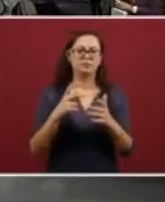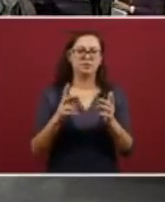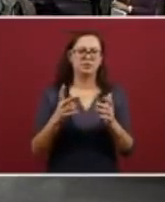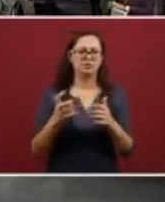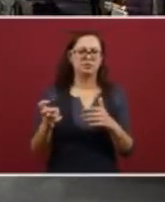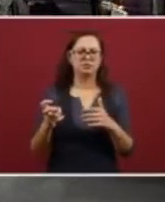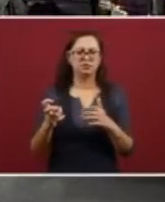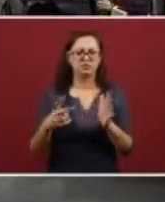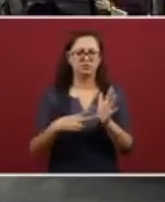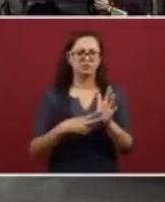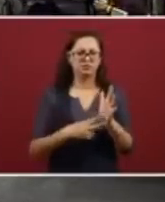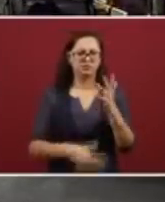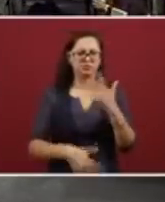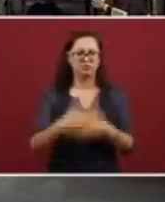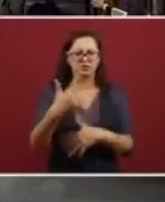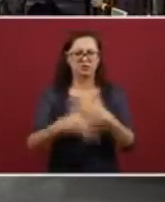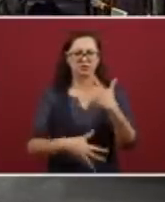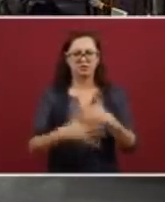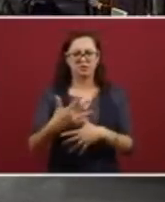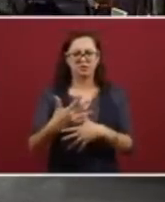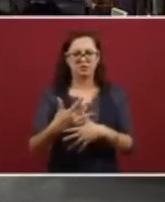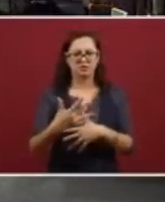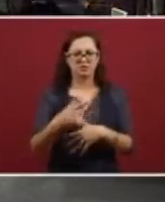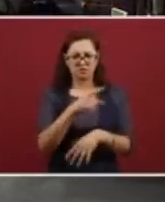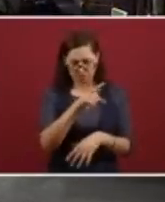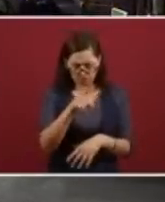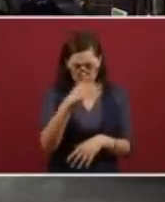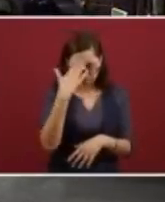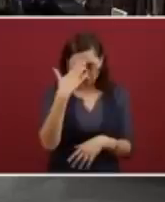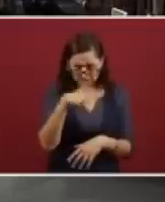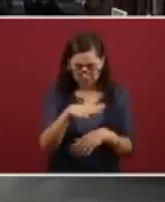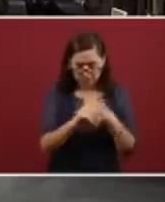sabía usted de esta información de esa